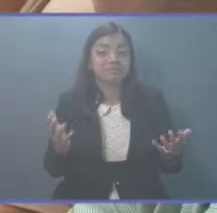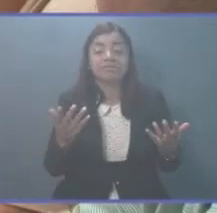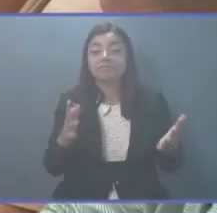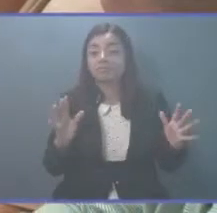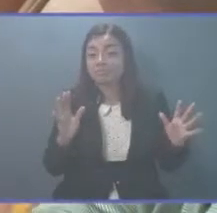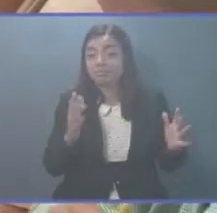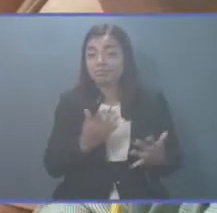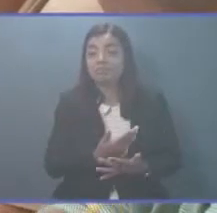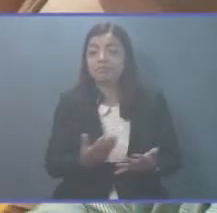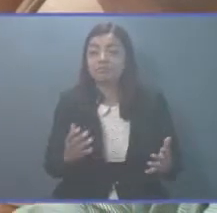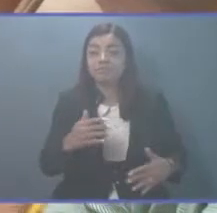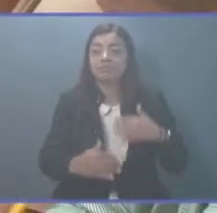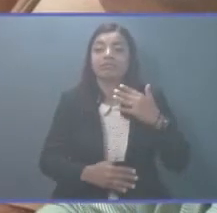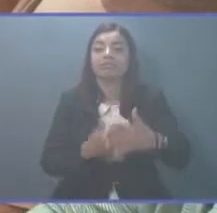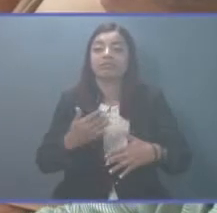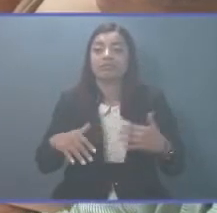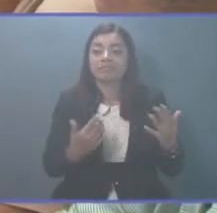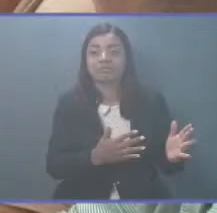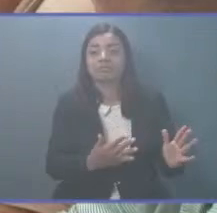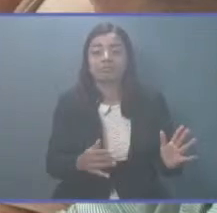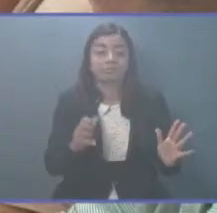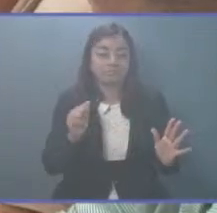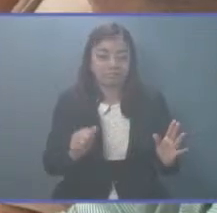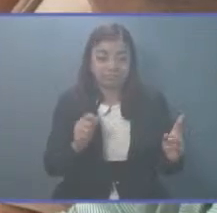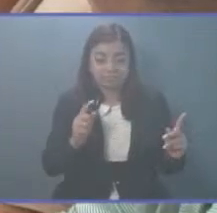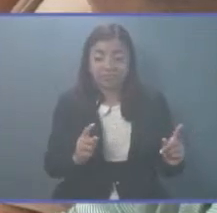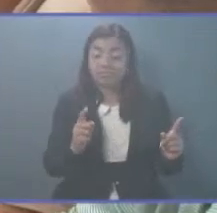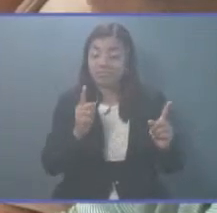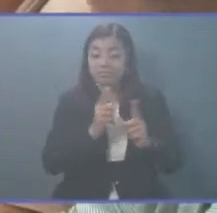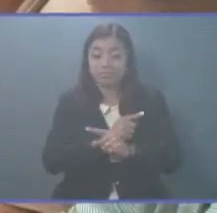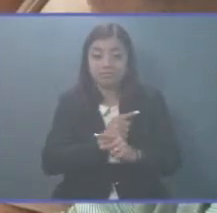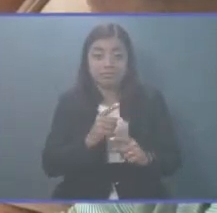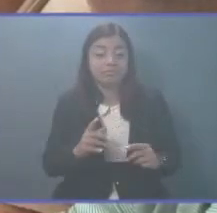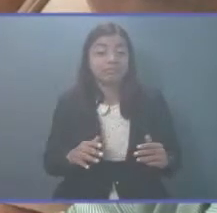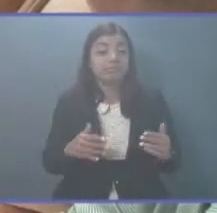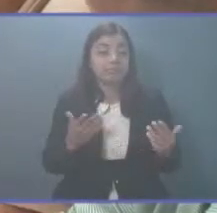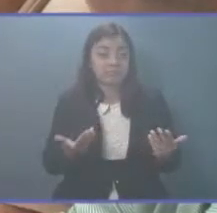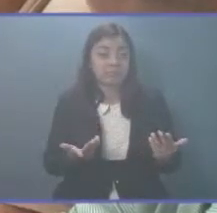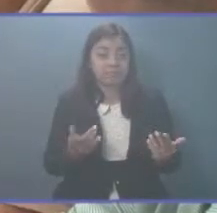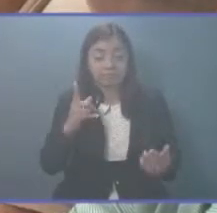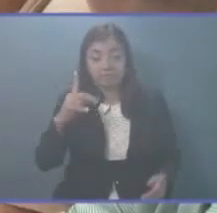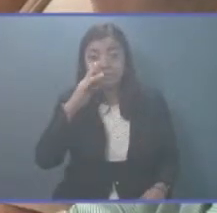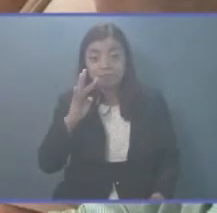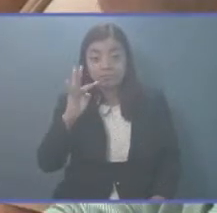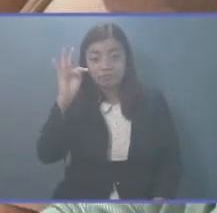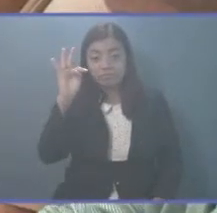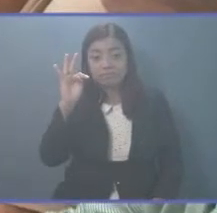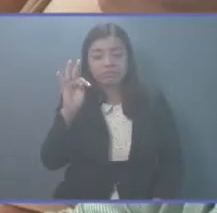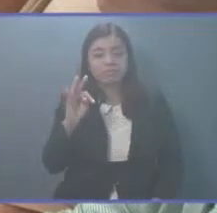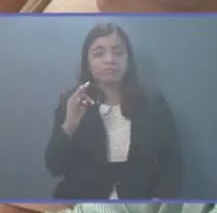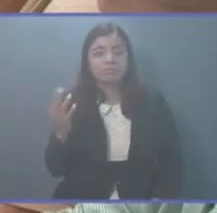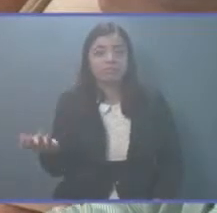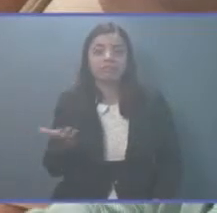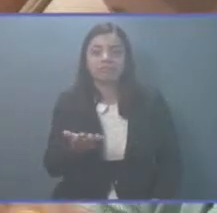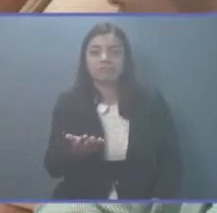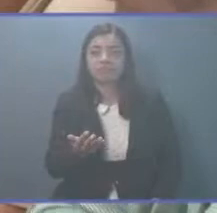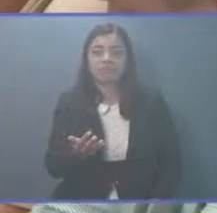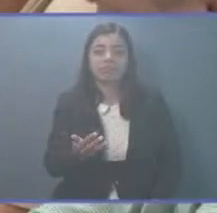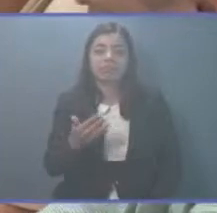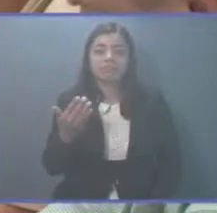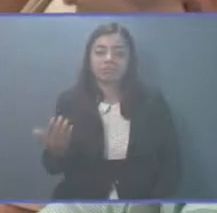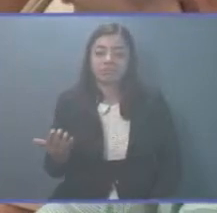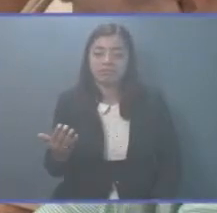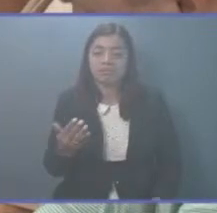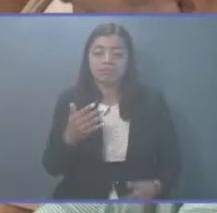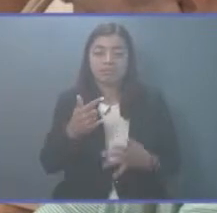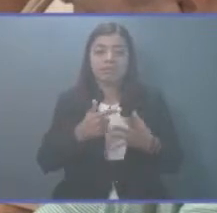bien a cambio de que este testigo no intervenga en